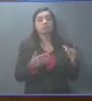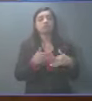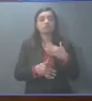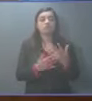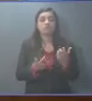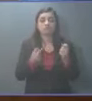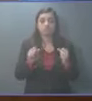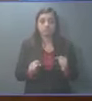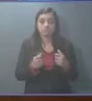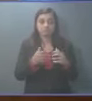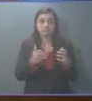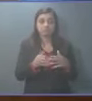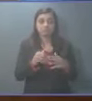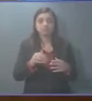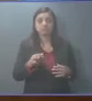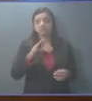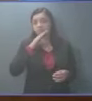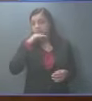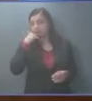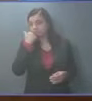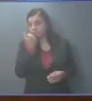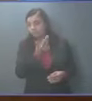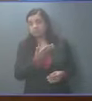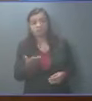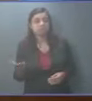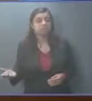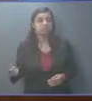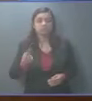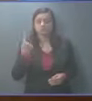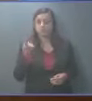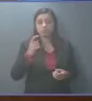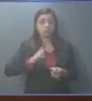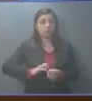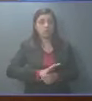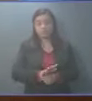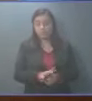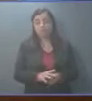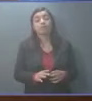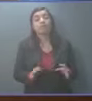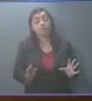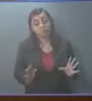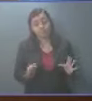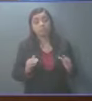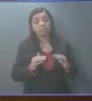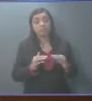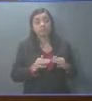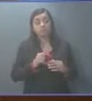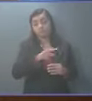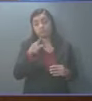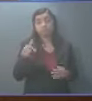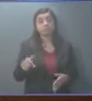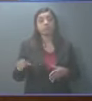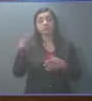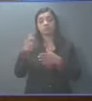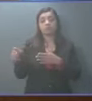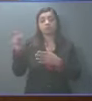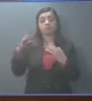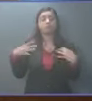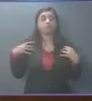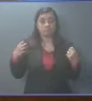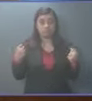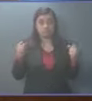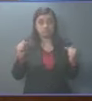poder atender diferentes patologías, no solo el coronavirus, pero al final ellos como ente rector de la salud son los que